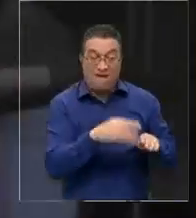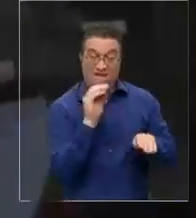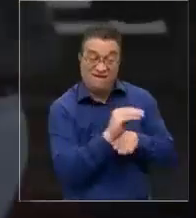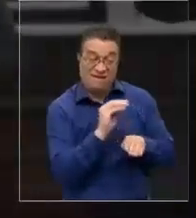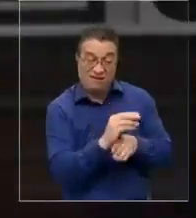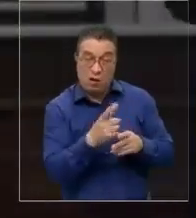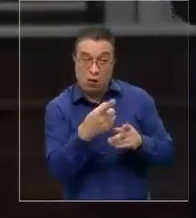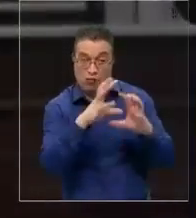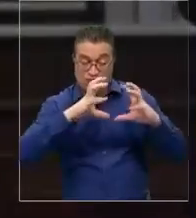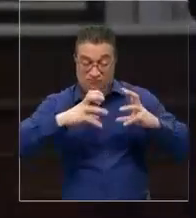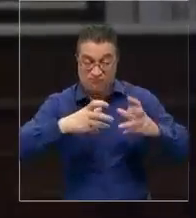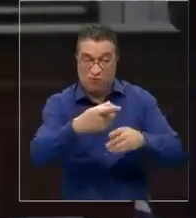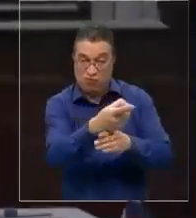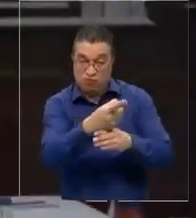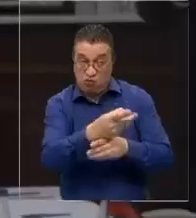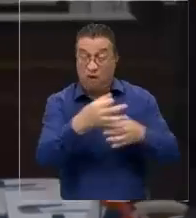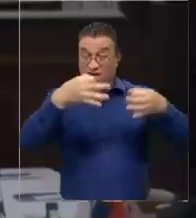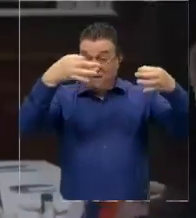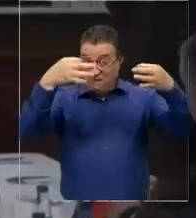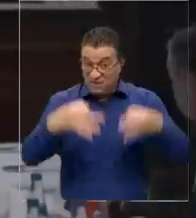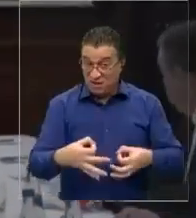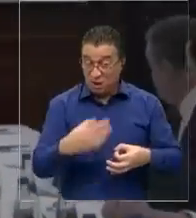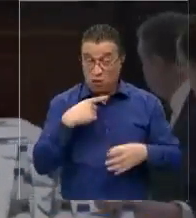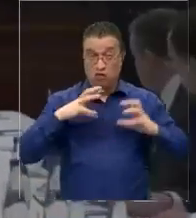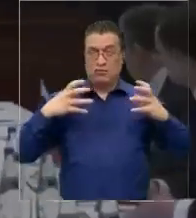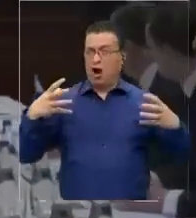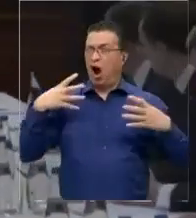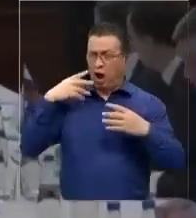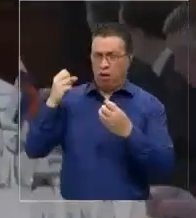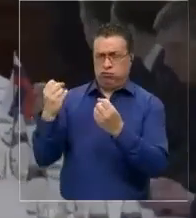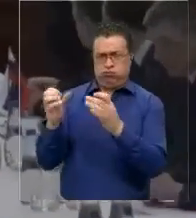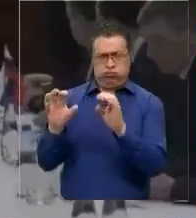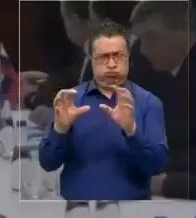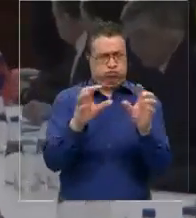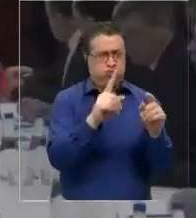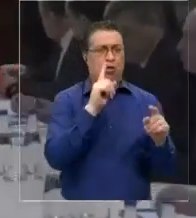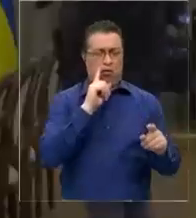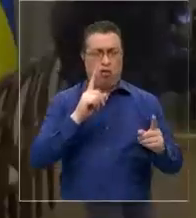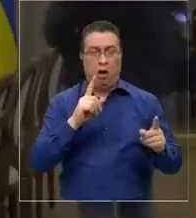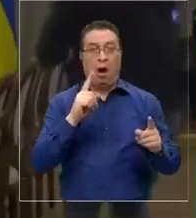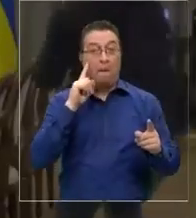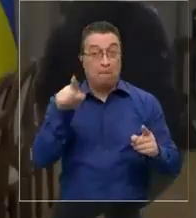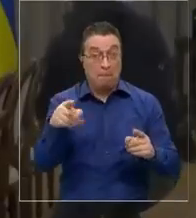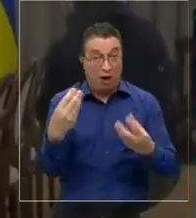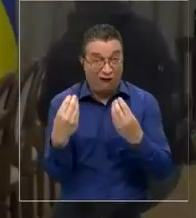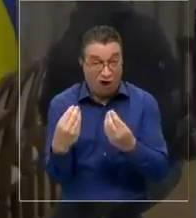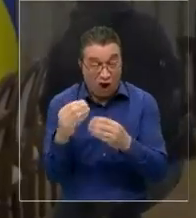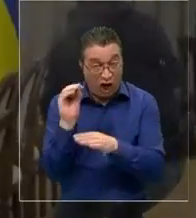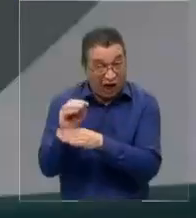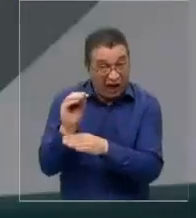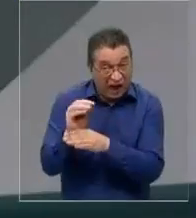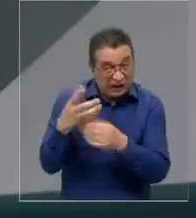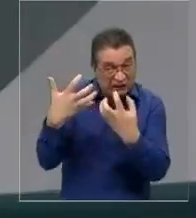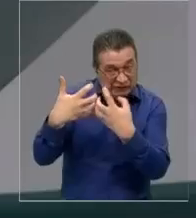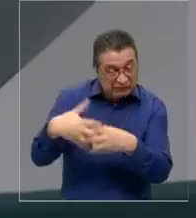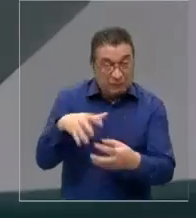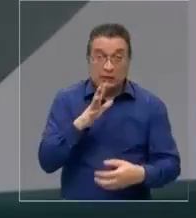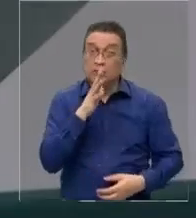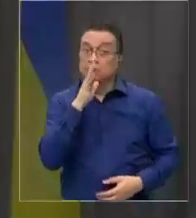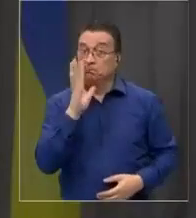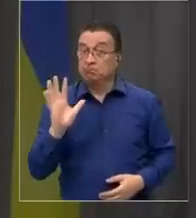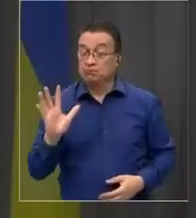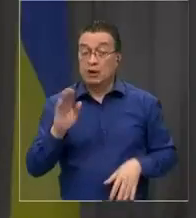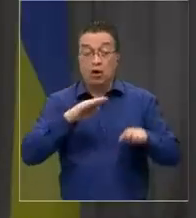la fuerza que aparentemente parece tener Rusia en cuanto a la cantidad de tanques, la fuerza por tierra, es tan real o no. El convoy está